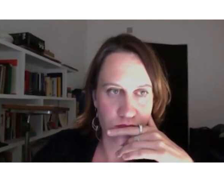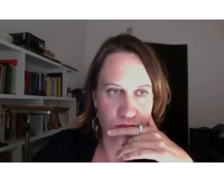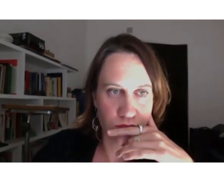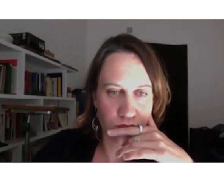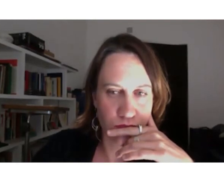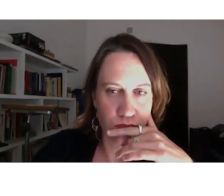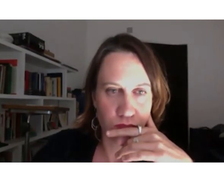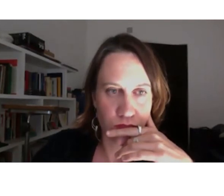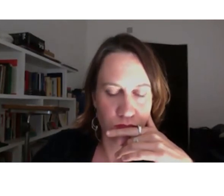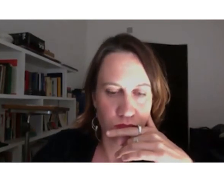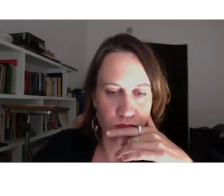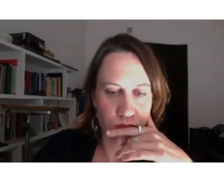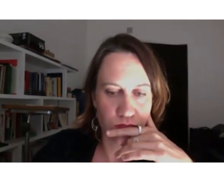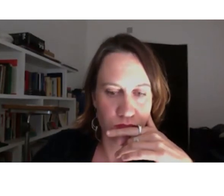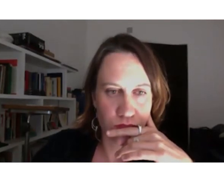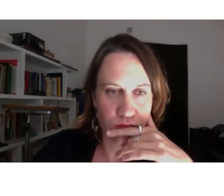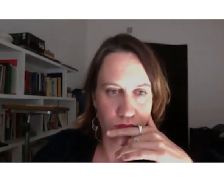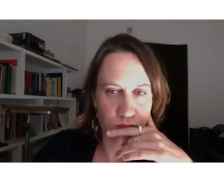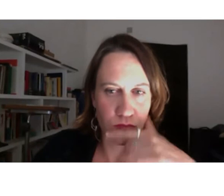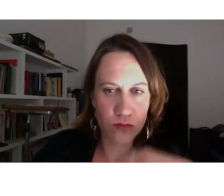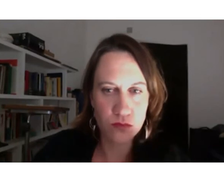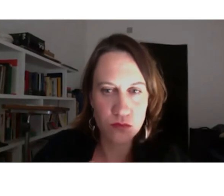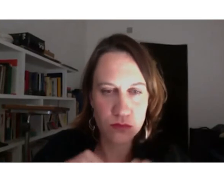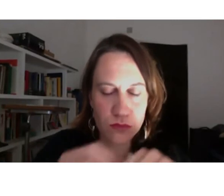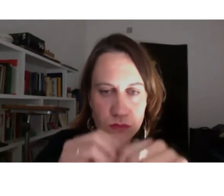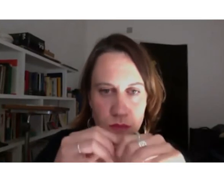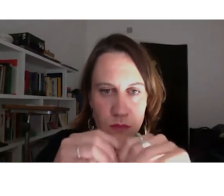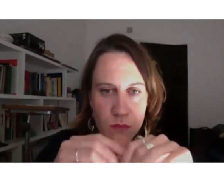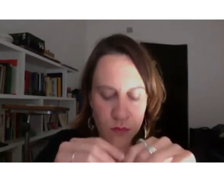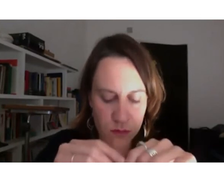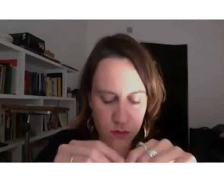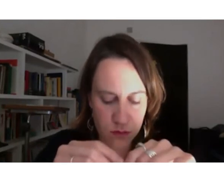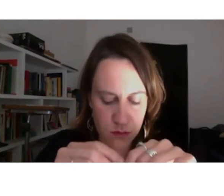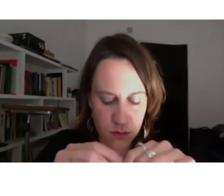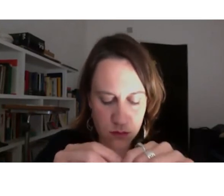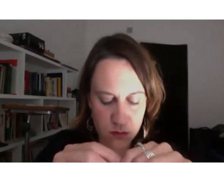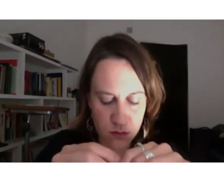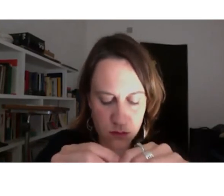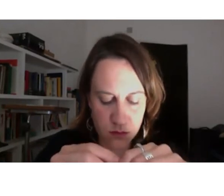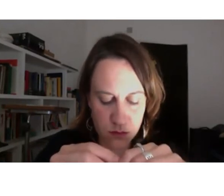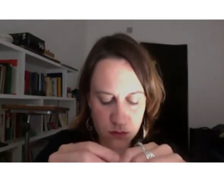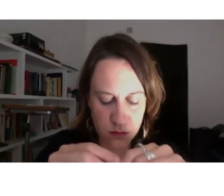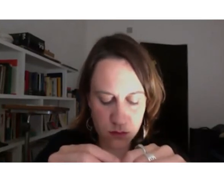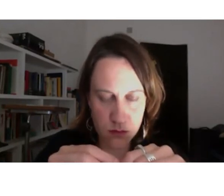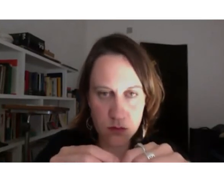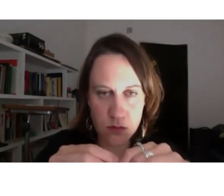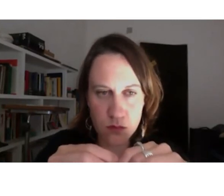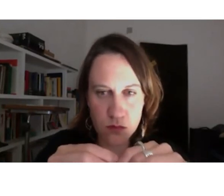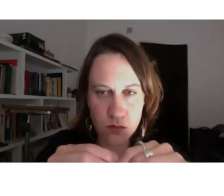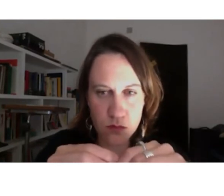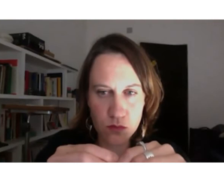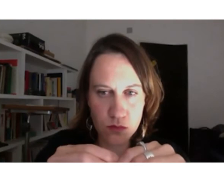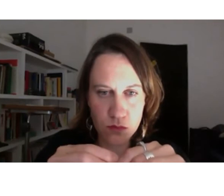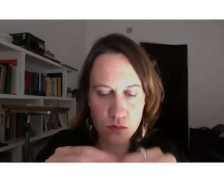la pregunta para nosotros es justamente cómo podemos encontrar maneras